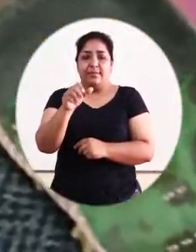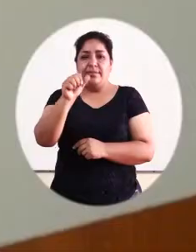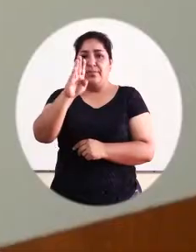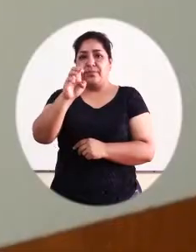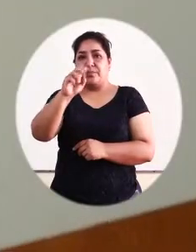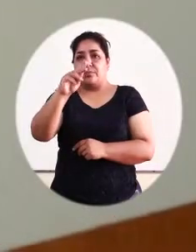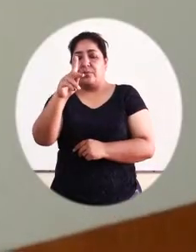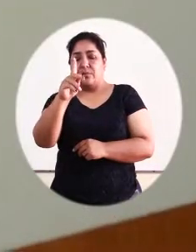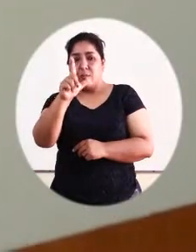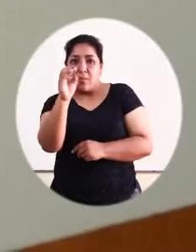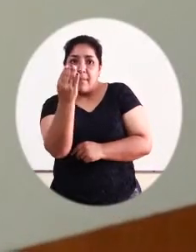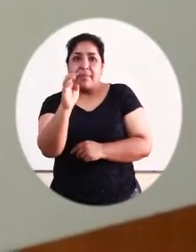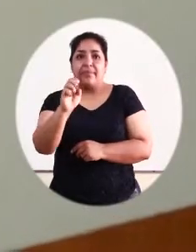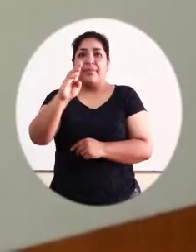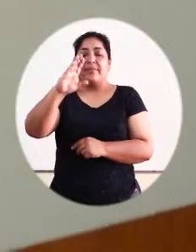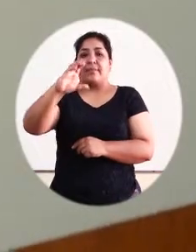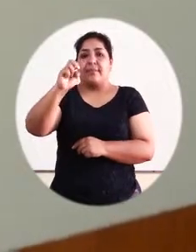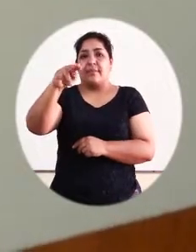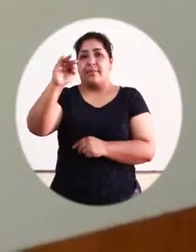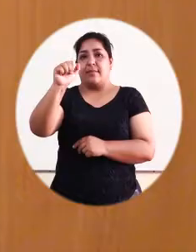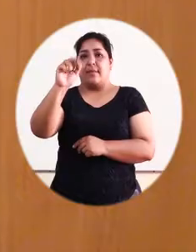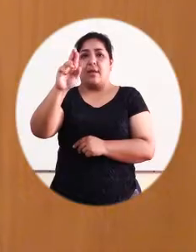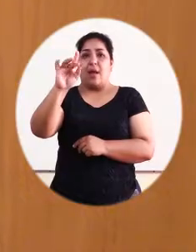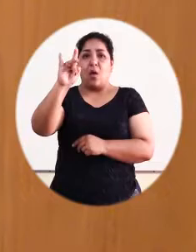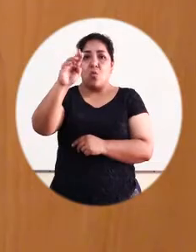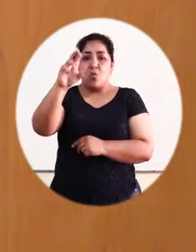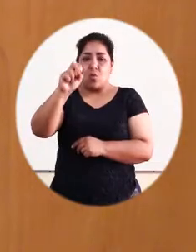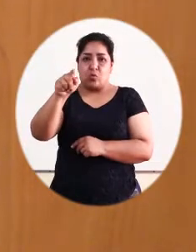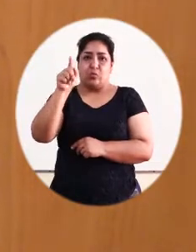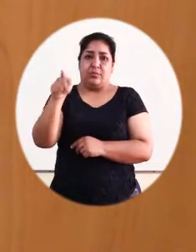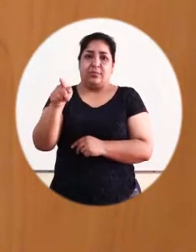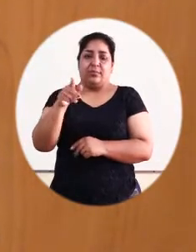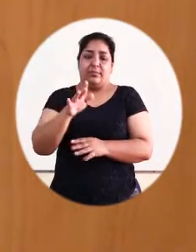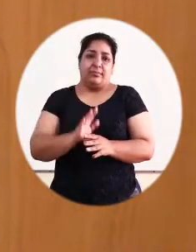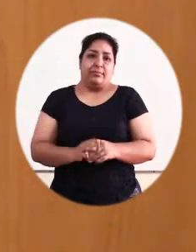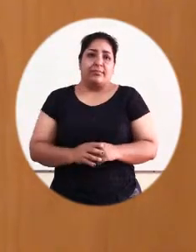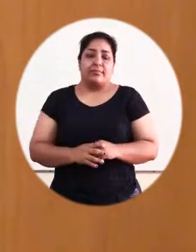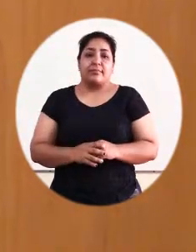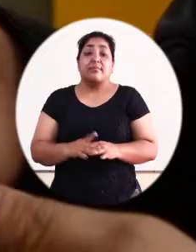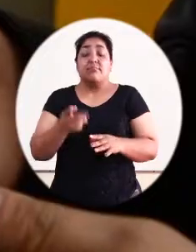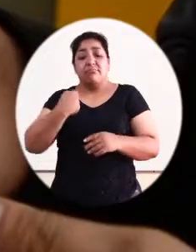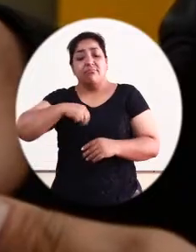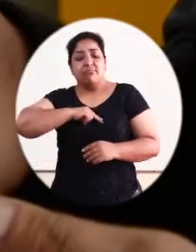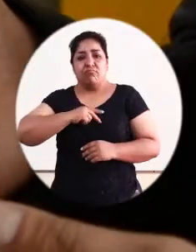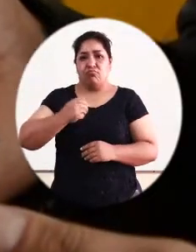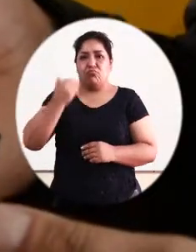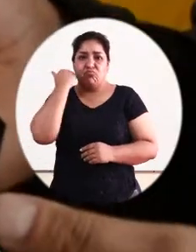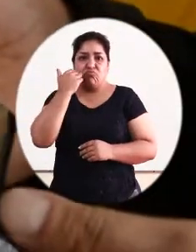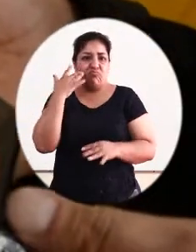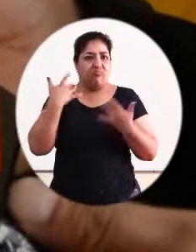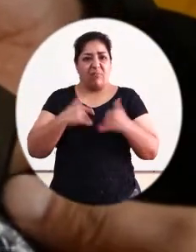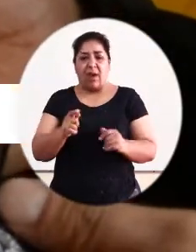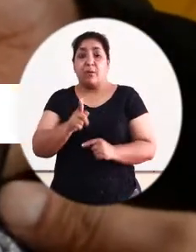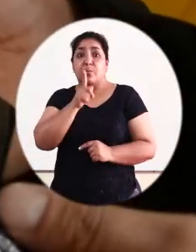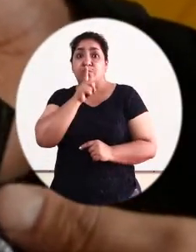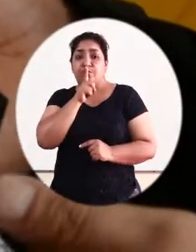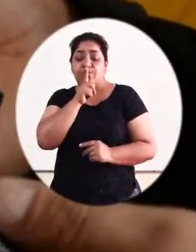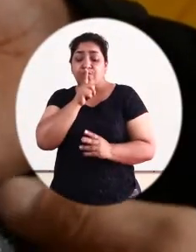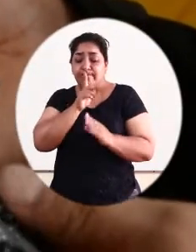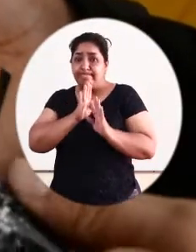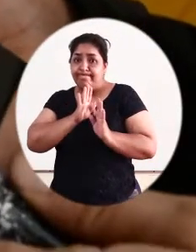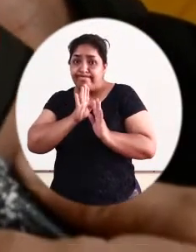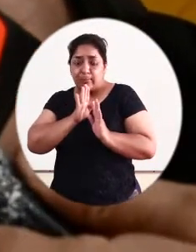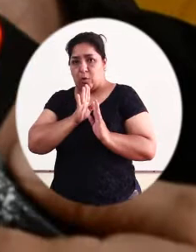ünidas de colombia a los que investigaba para un reportaje para el periódico el espectador en nosotras las mujeres decidimos romper el silencio